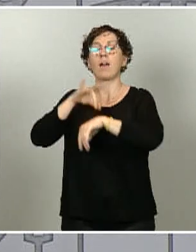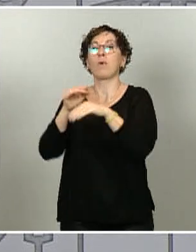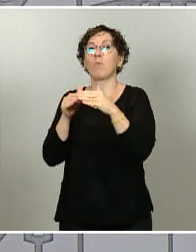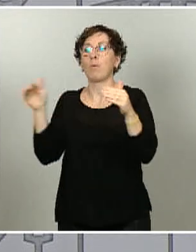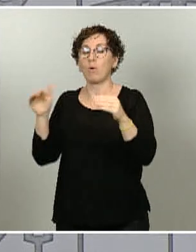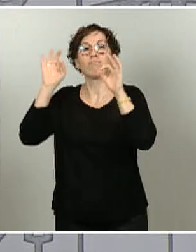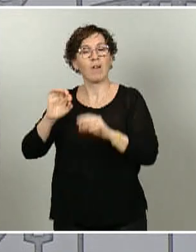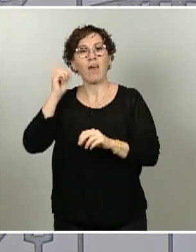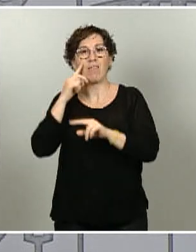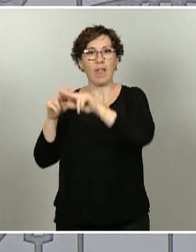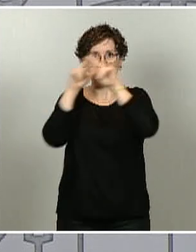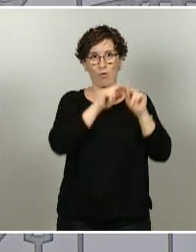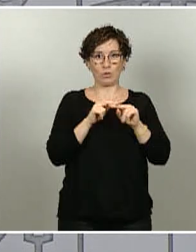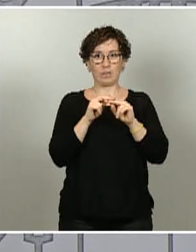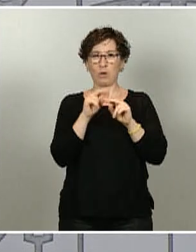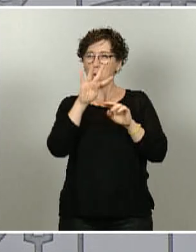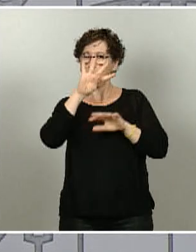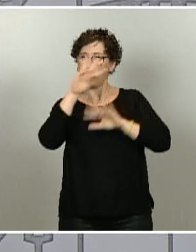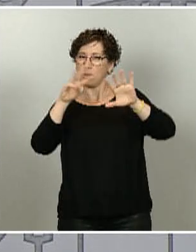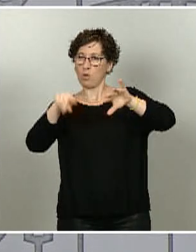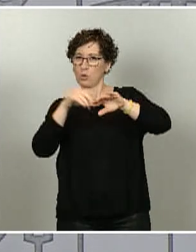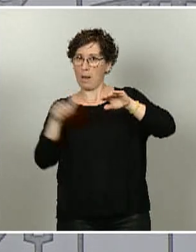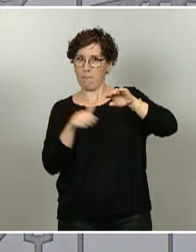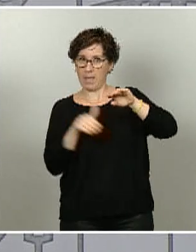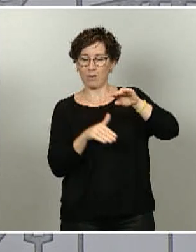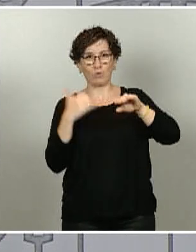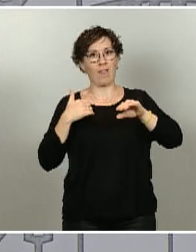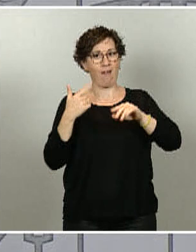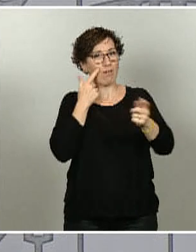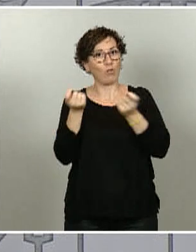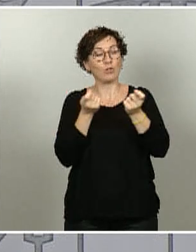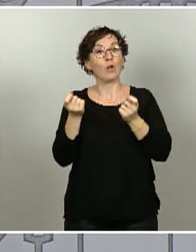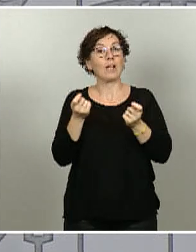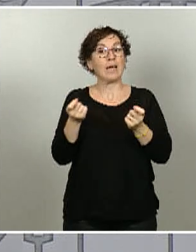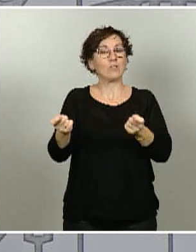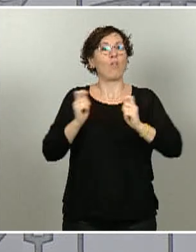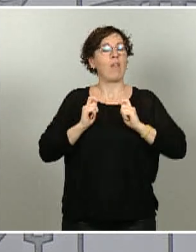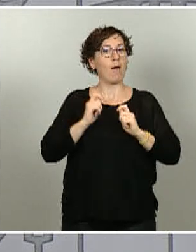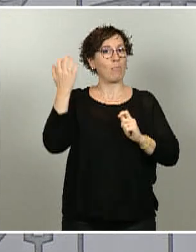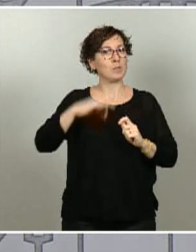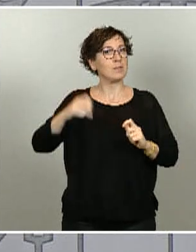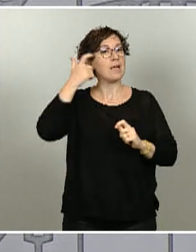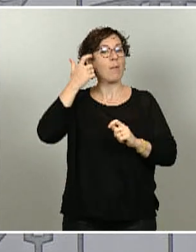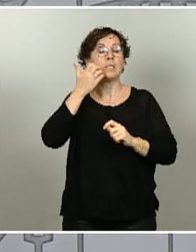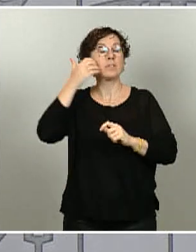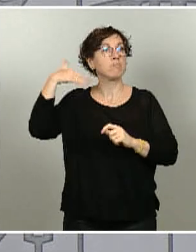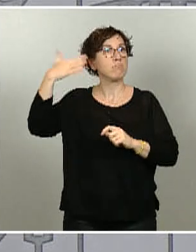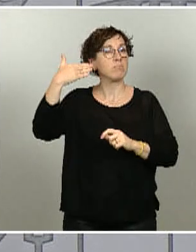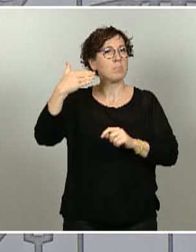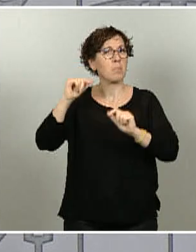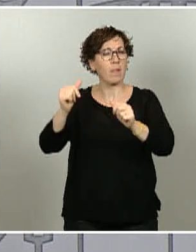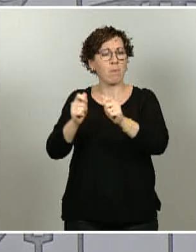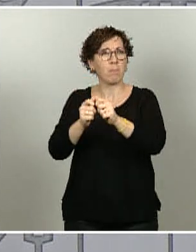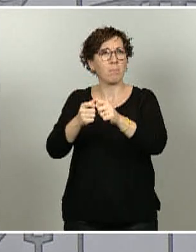nos permiten pensar que en caso de que hubiera brotes o rebrotes de la epidemia seríamos capaces de localizarlos quizás suficientemente a tiempo para